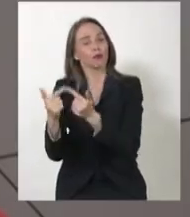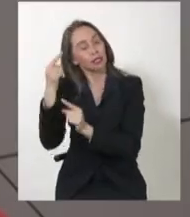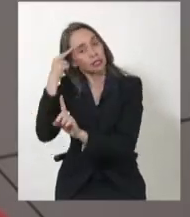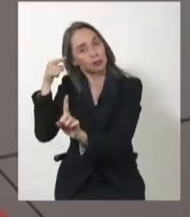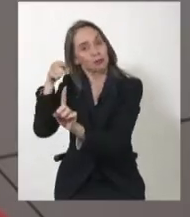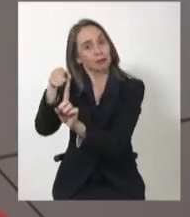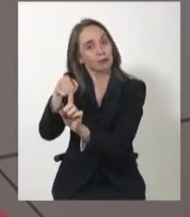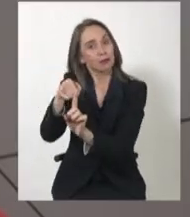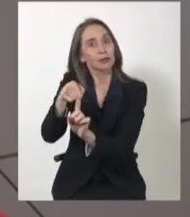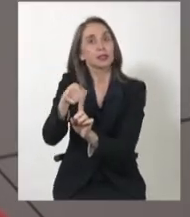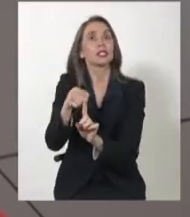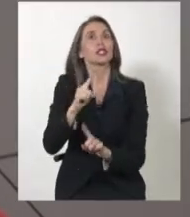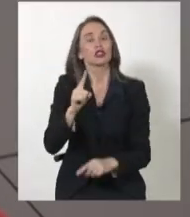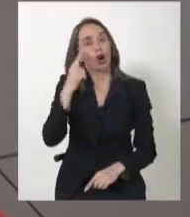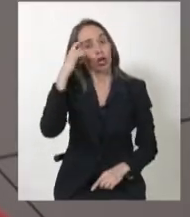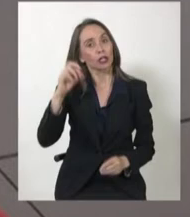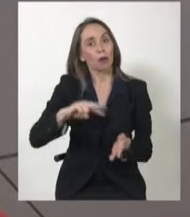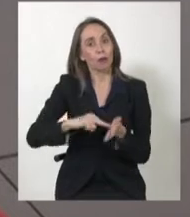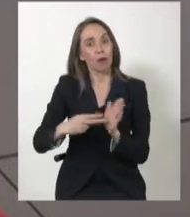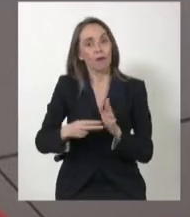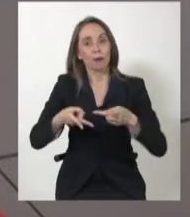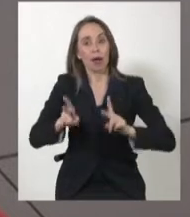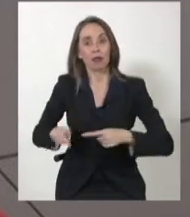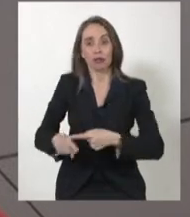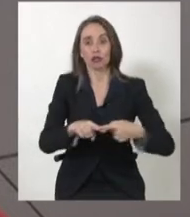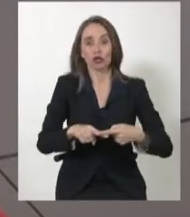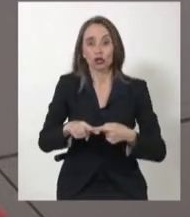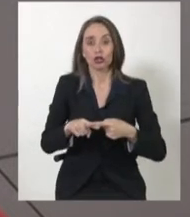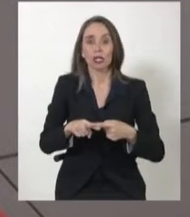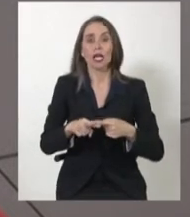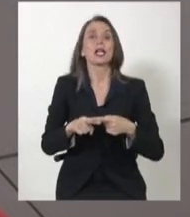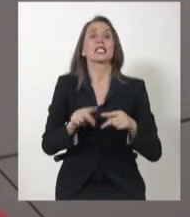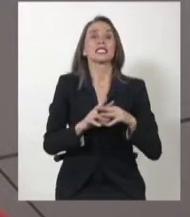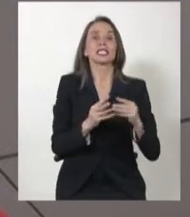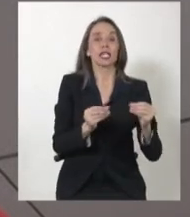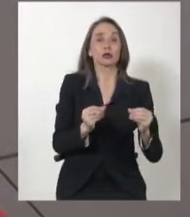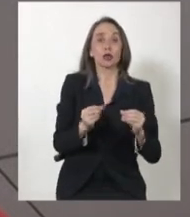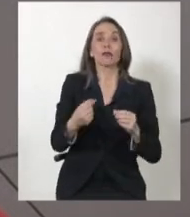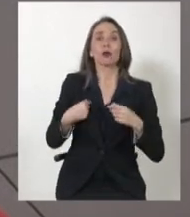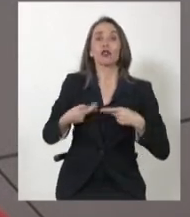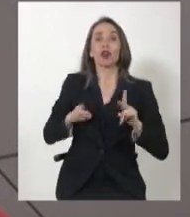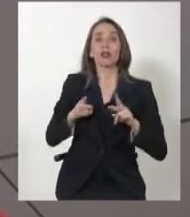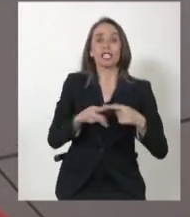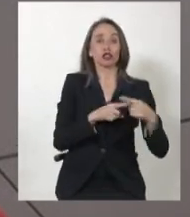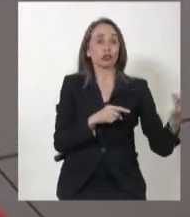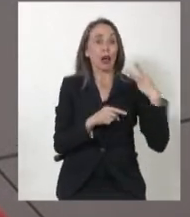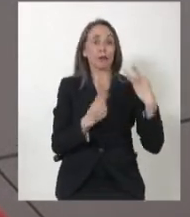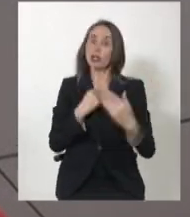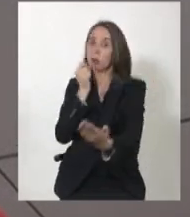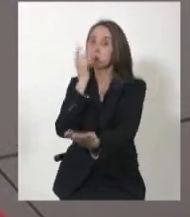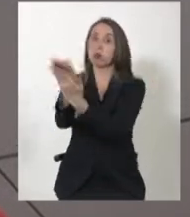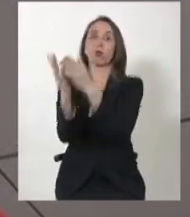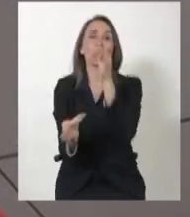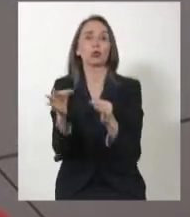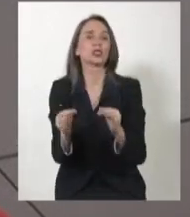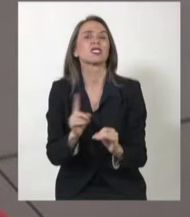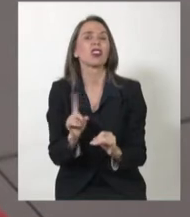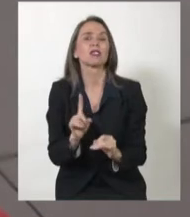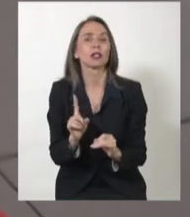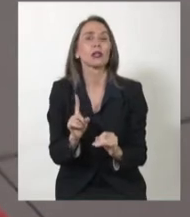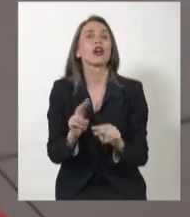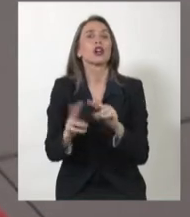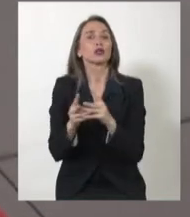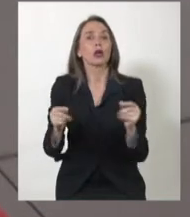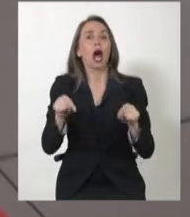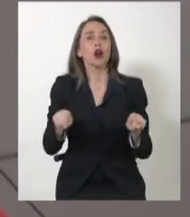yo no creo que el problema de los derechos sociales se resuelve judicializando los derechos sociales. ¿Y por qué no se resuelve? Porque hoy día